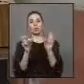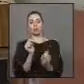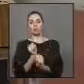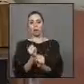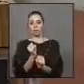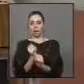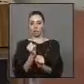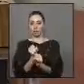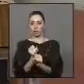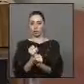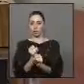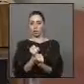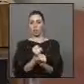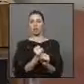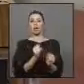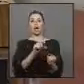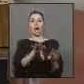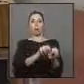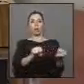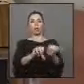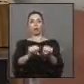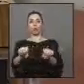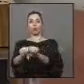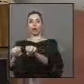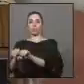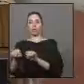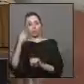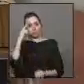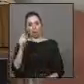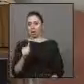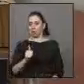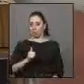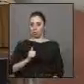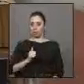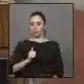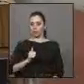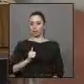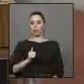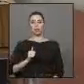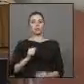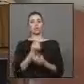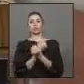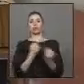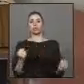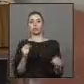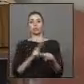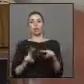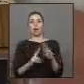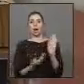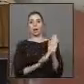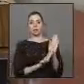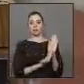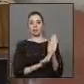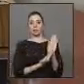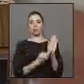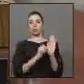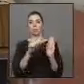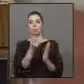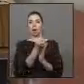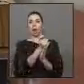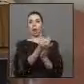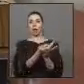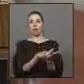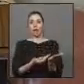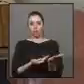laboral, donde vamos suscribiendo acuerdos, pero a la hora de cumplir no tenemos las espaldas para materializarlas porque fueron mal